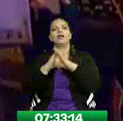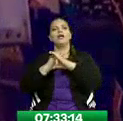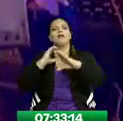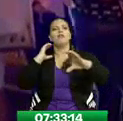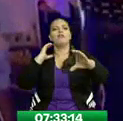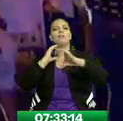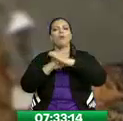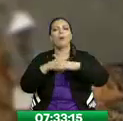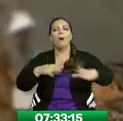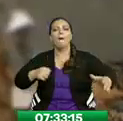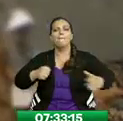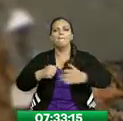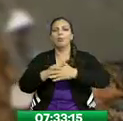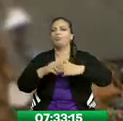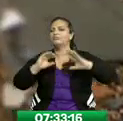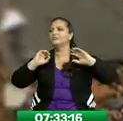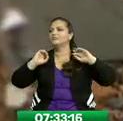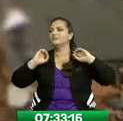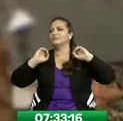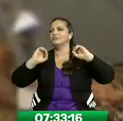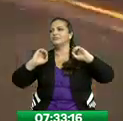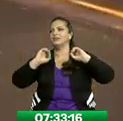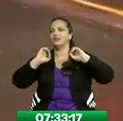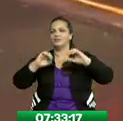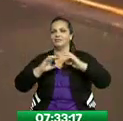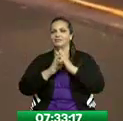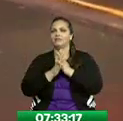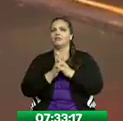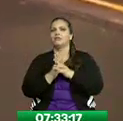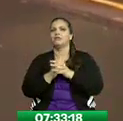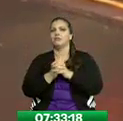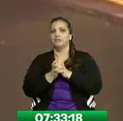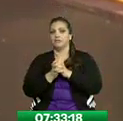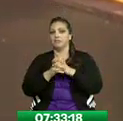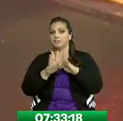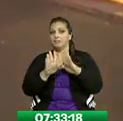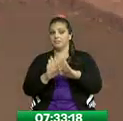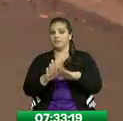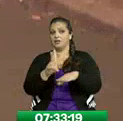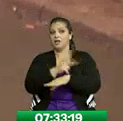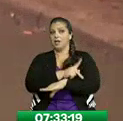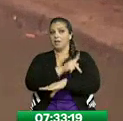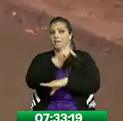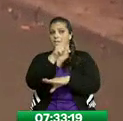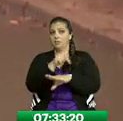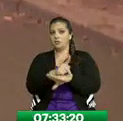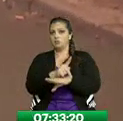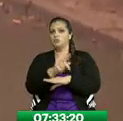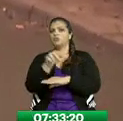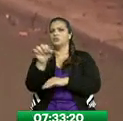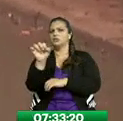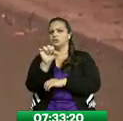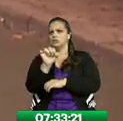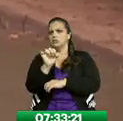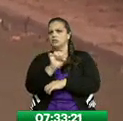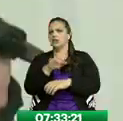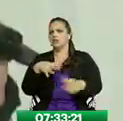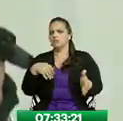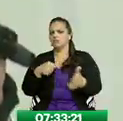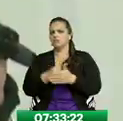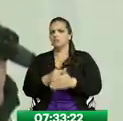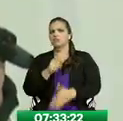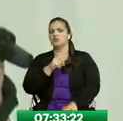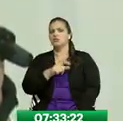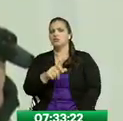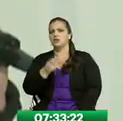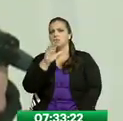vehículos particulares están aún consolidando. Solo en Pichincha se reportaron al menos 5 muertos en siniestros de tránsito.